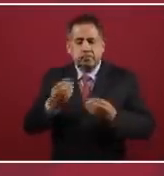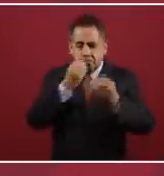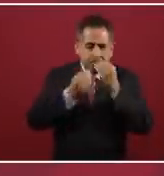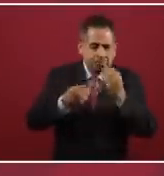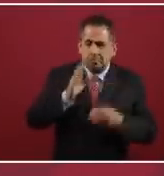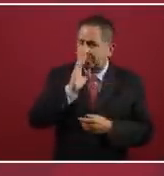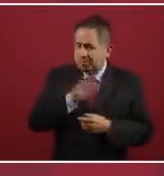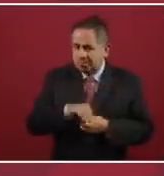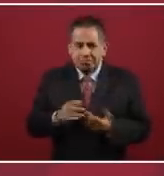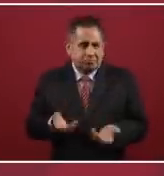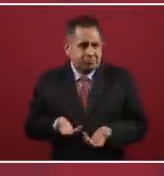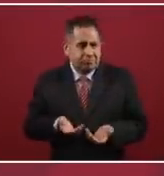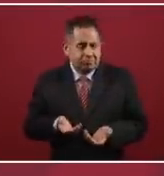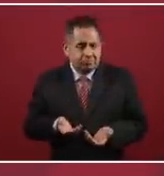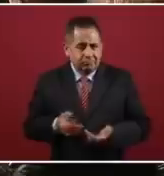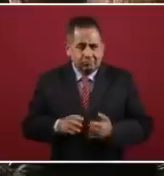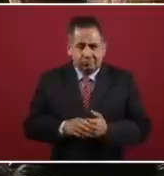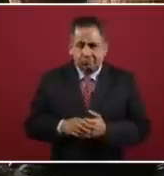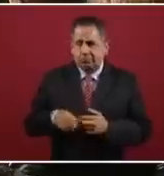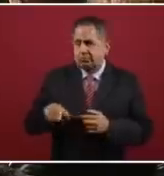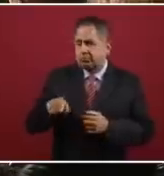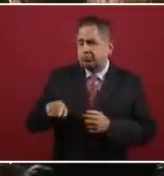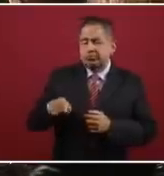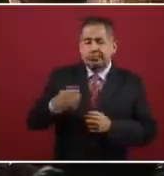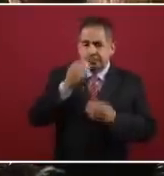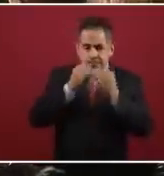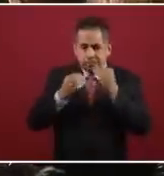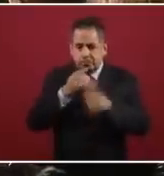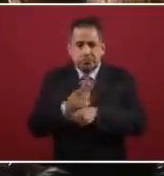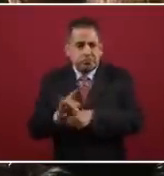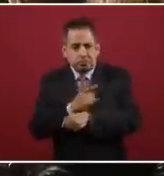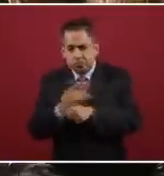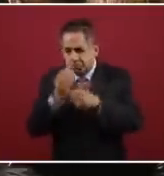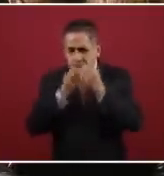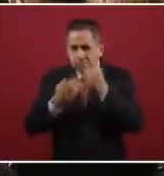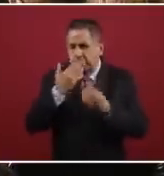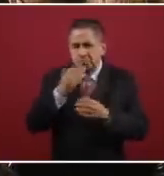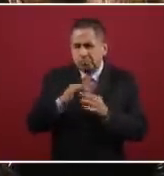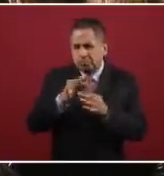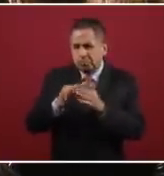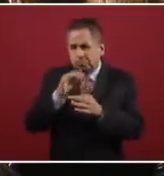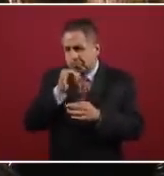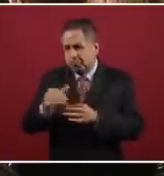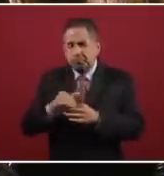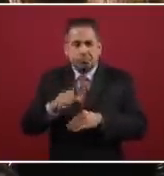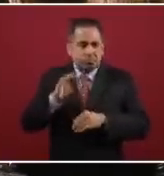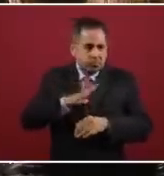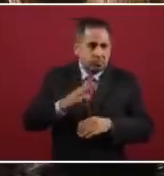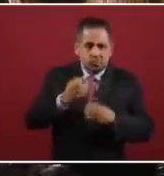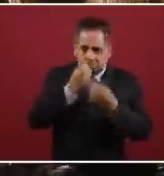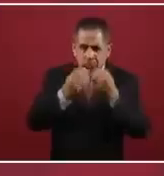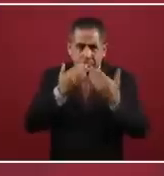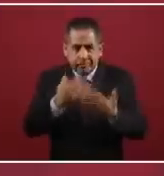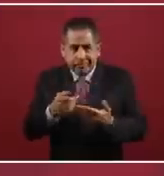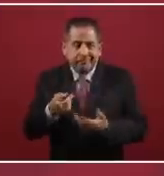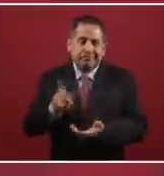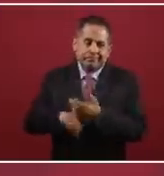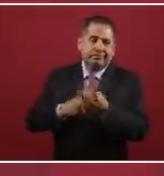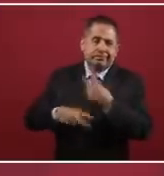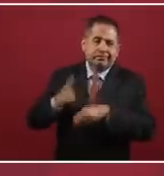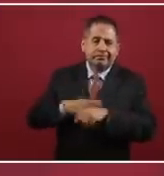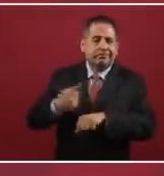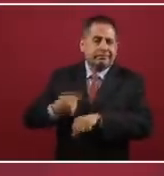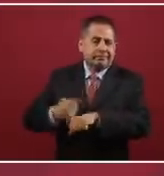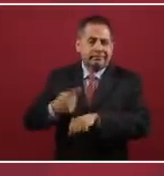alimentación, que tienen que ver con malos hábitos alimenticios, con falta de educación para